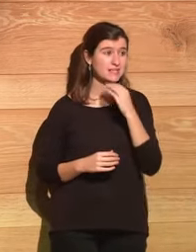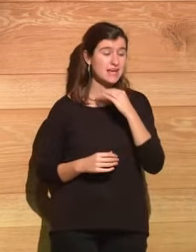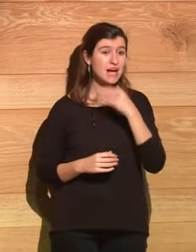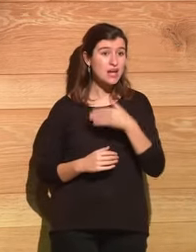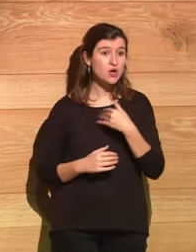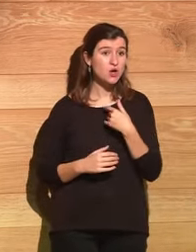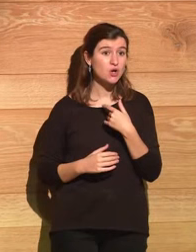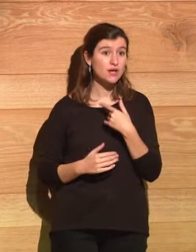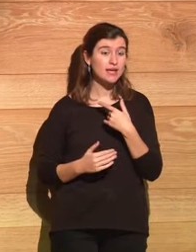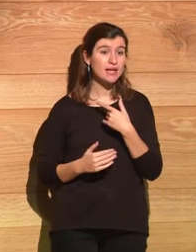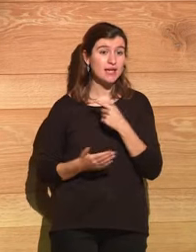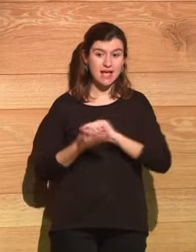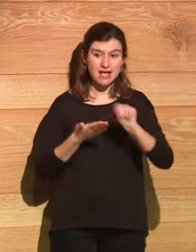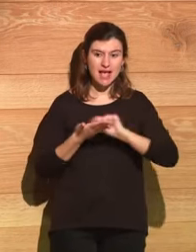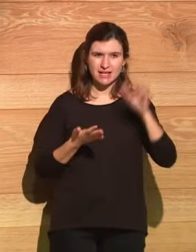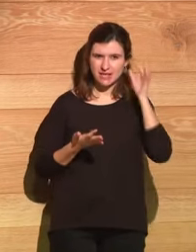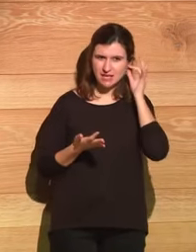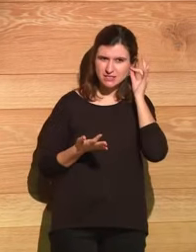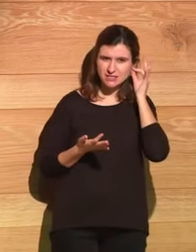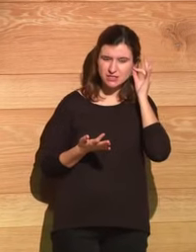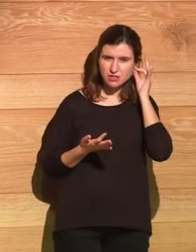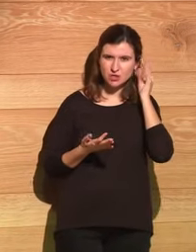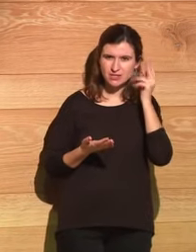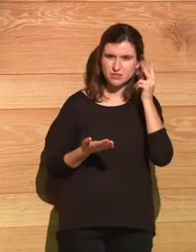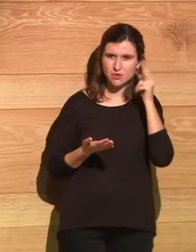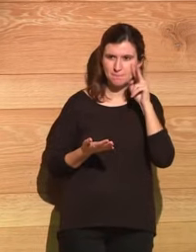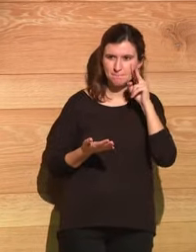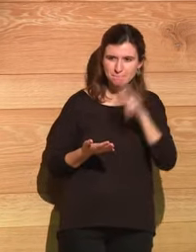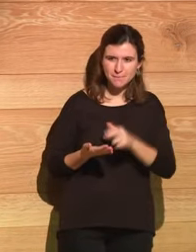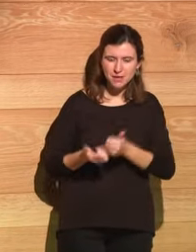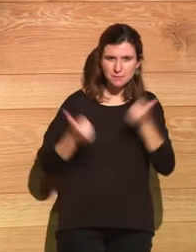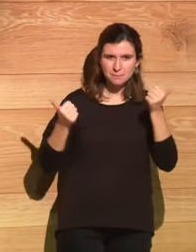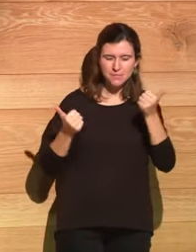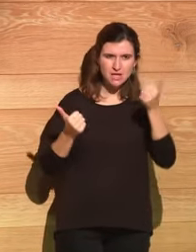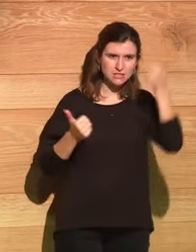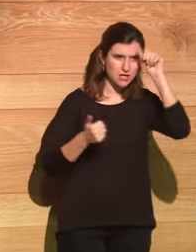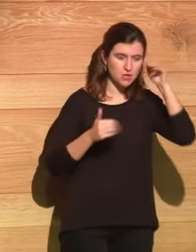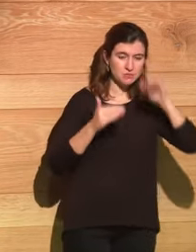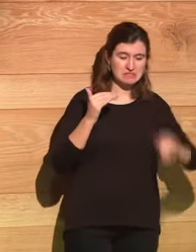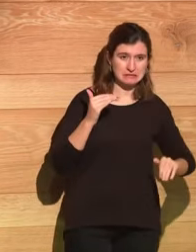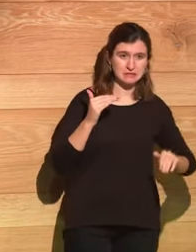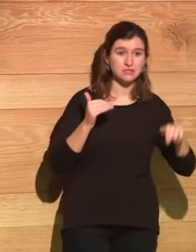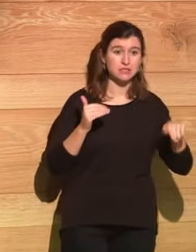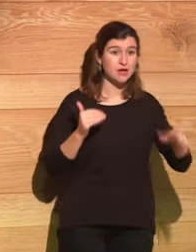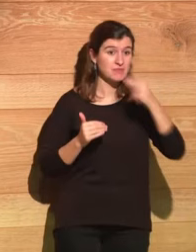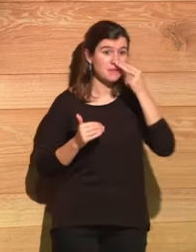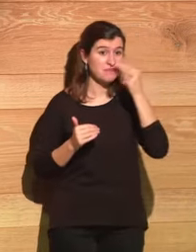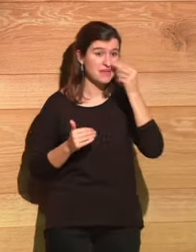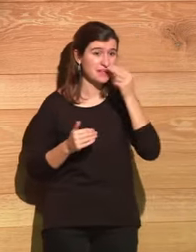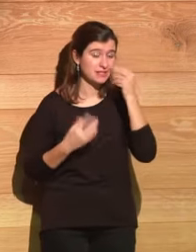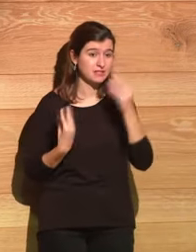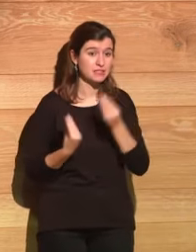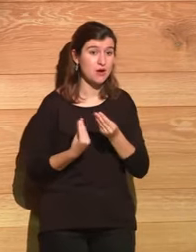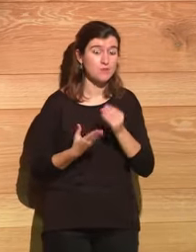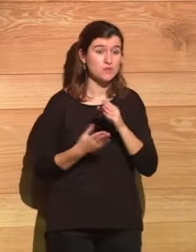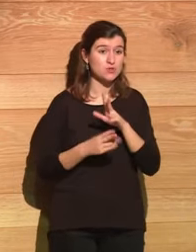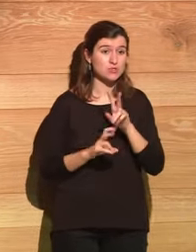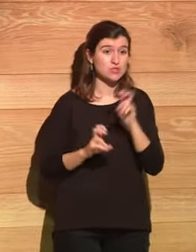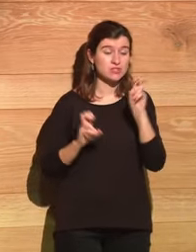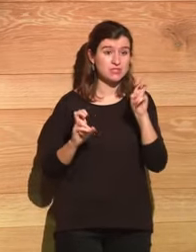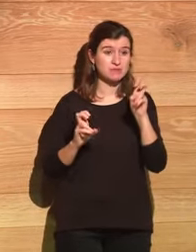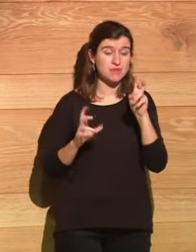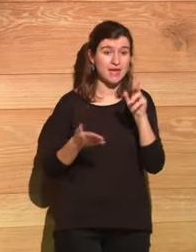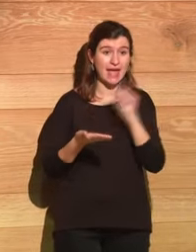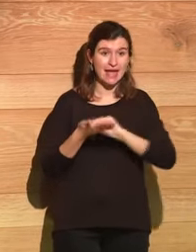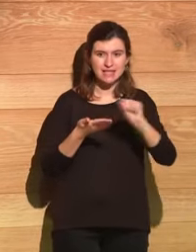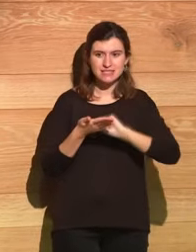en escritoras que en escritores, o en pensadoras que en pensadores, y me interesa mucho, ¿no? El escribir y